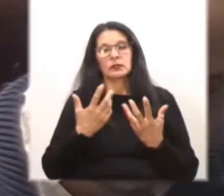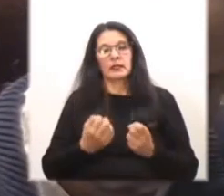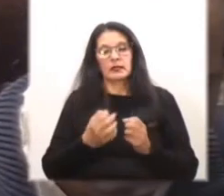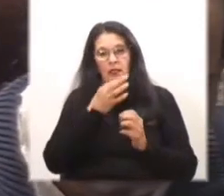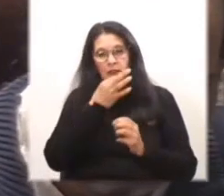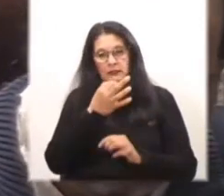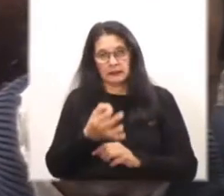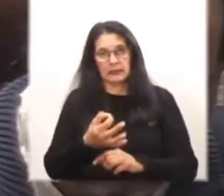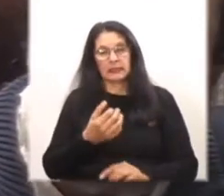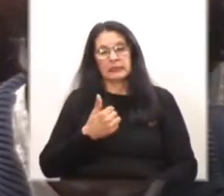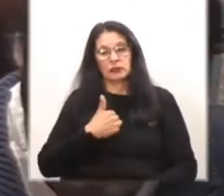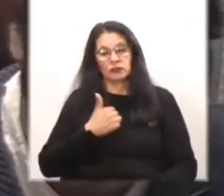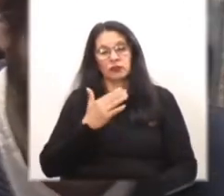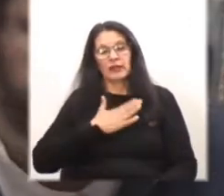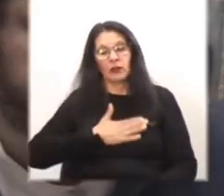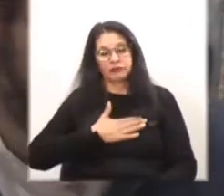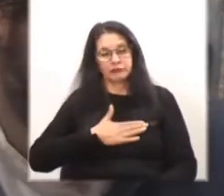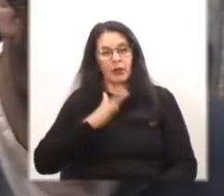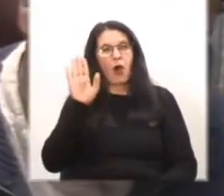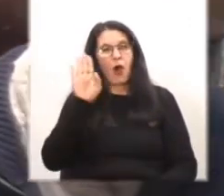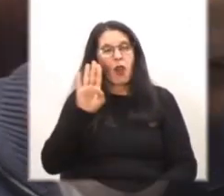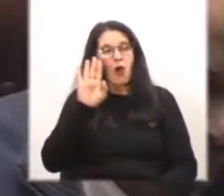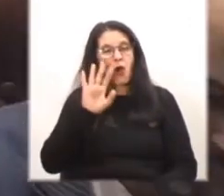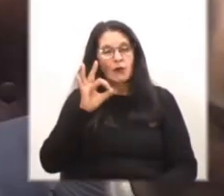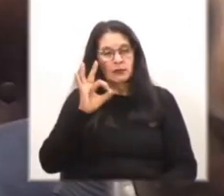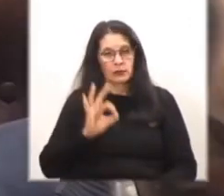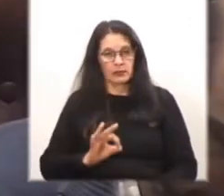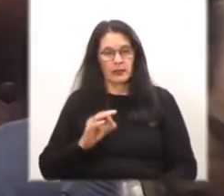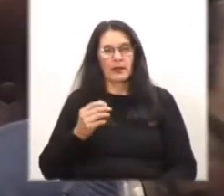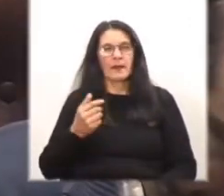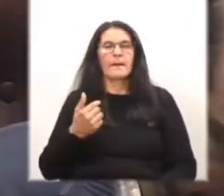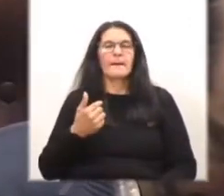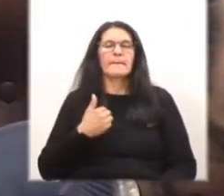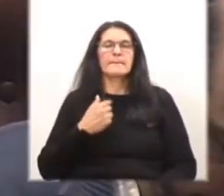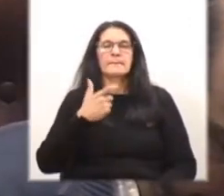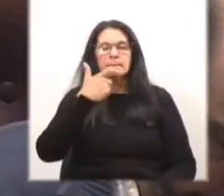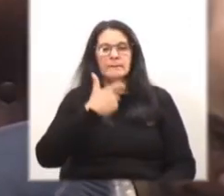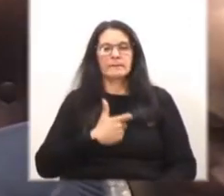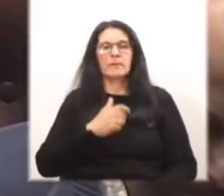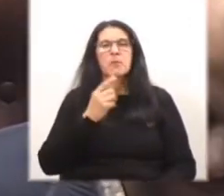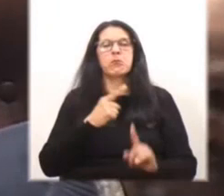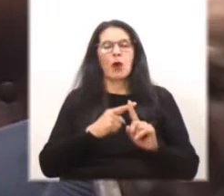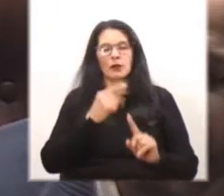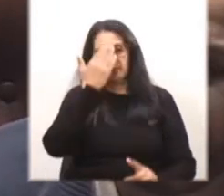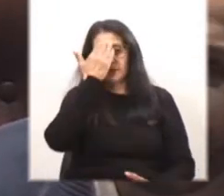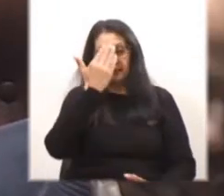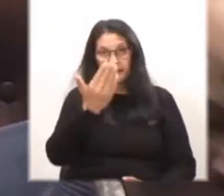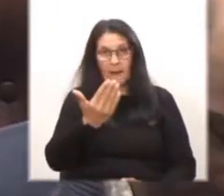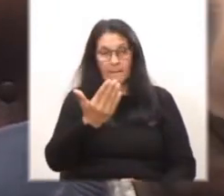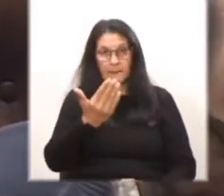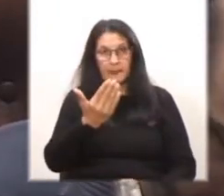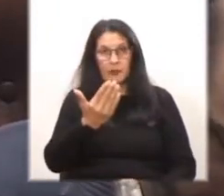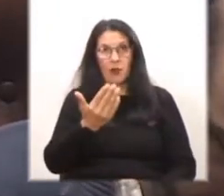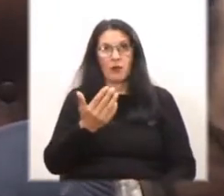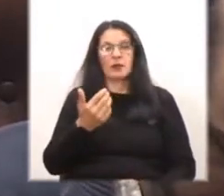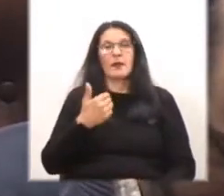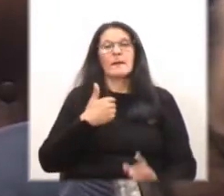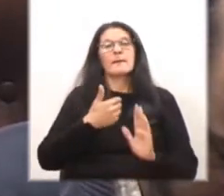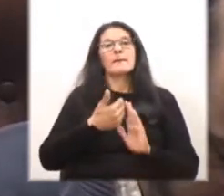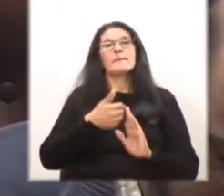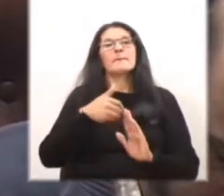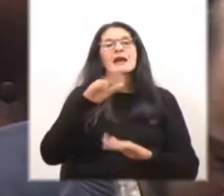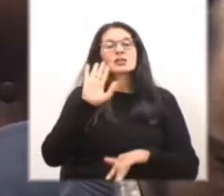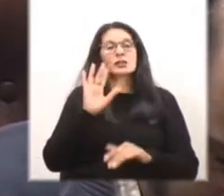el grato honor de ser miembro interpelante por el Frente Amplio, partido mayoritario de